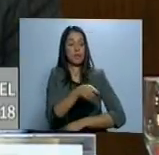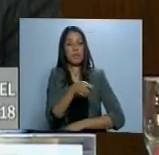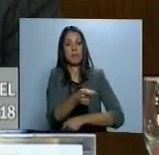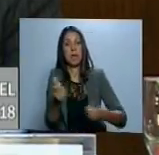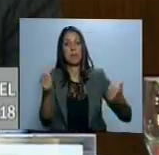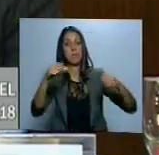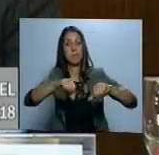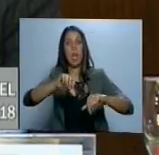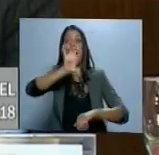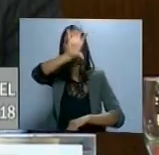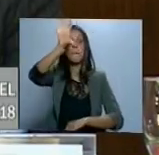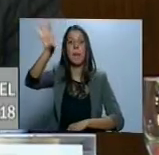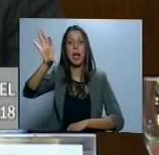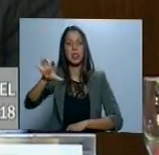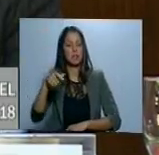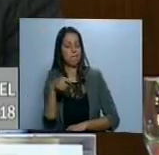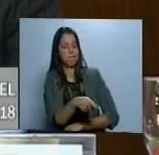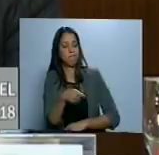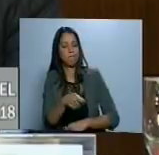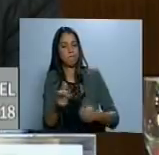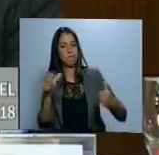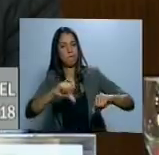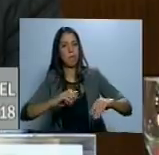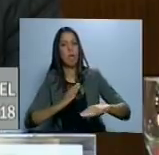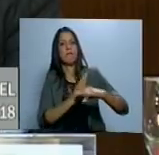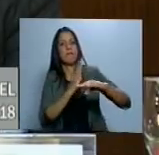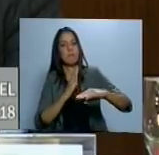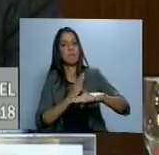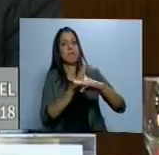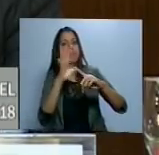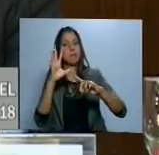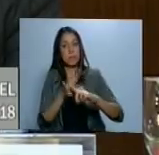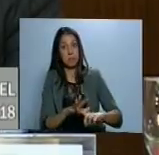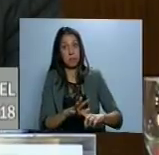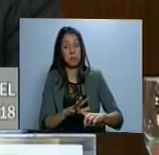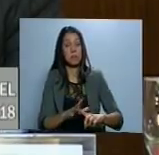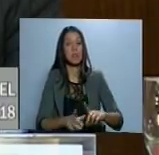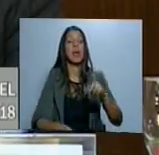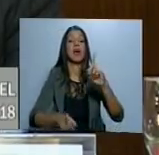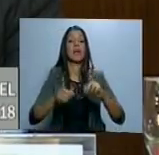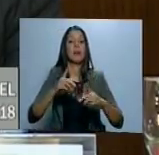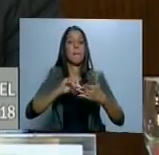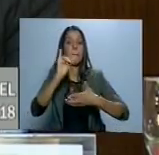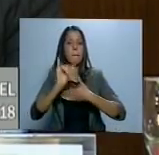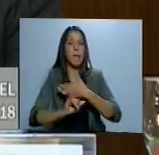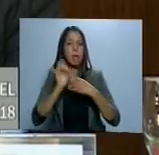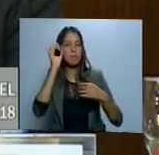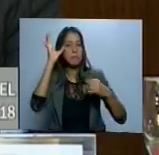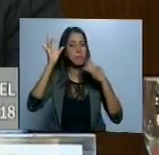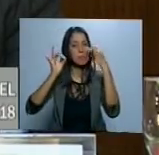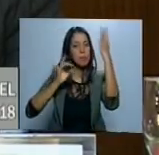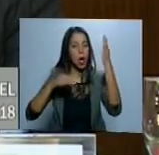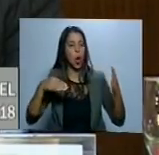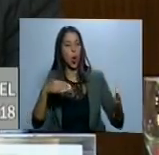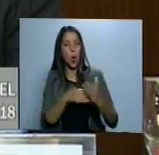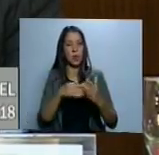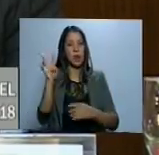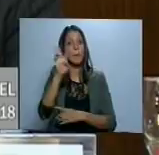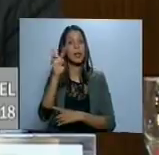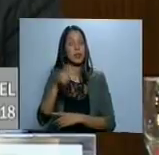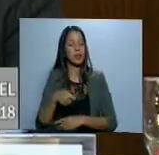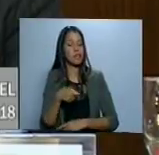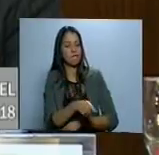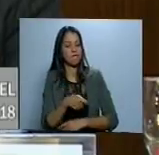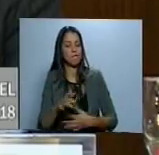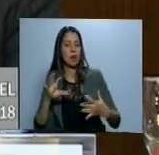potencias imperiales, así como de medidas coercitivas unilaterales en articulación con